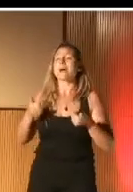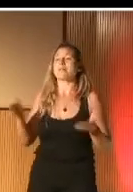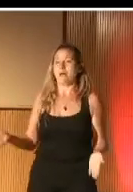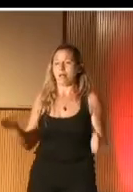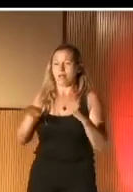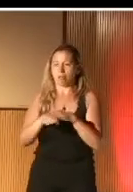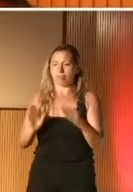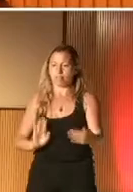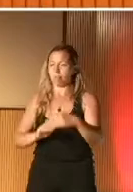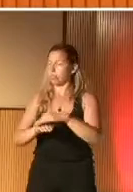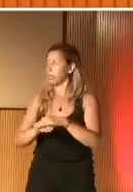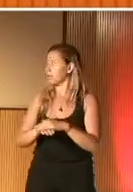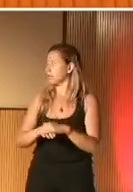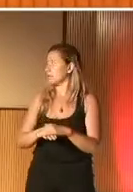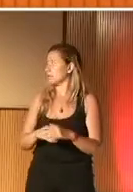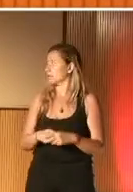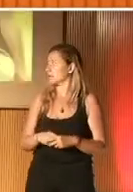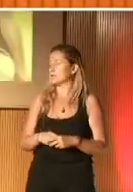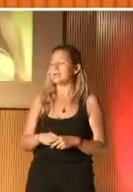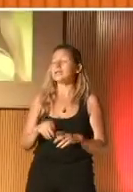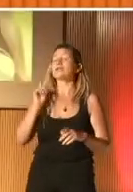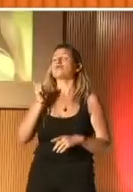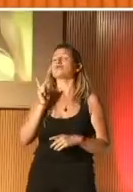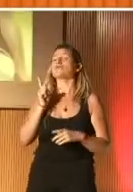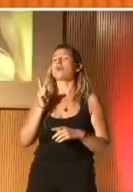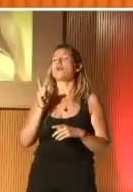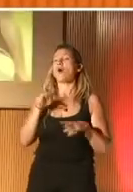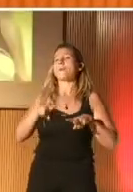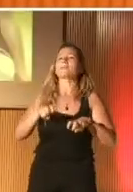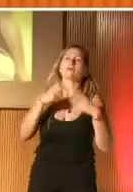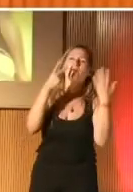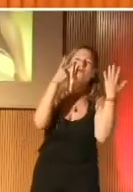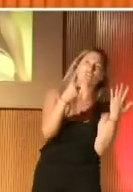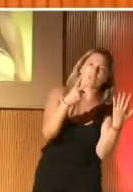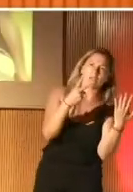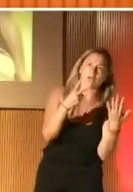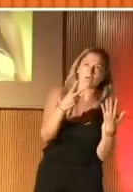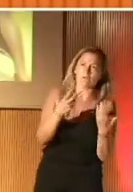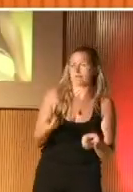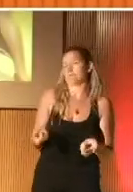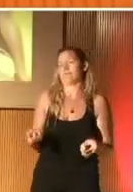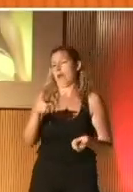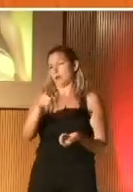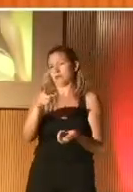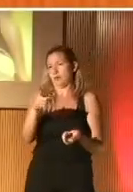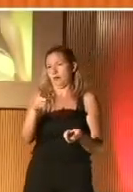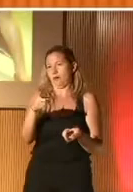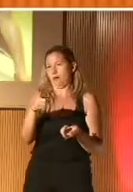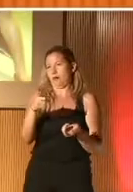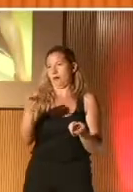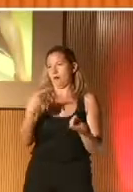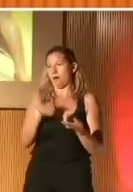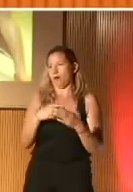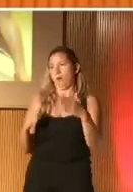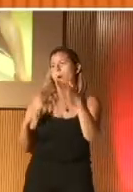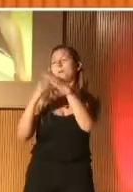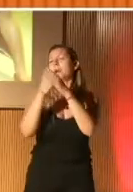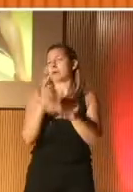primeros dobleces y simplemente hicieron 7. Pero no, muchachos, no, eso ya no es récord del mundo, lo siento. Así